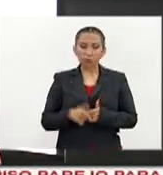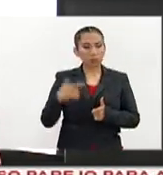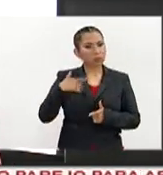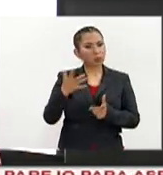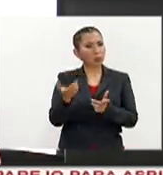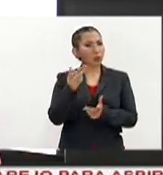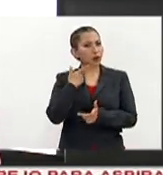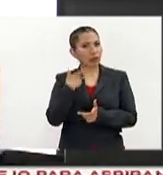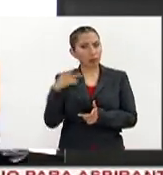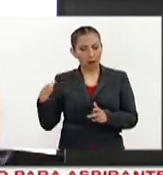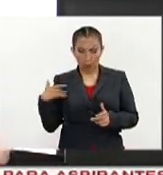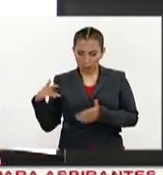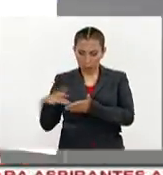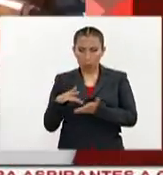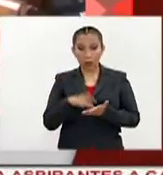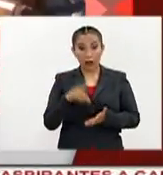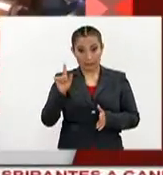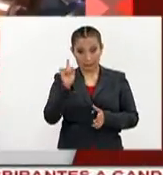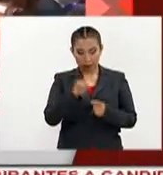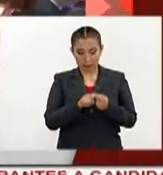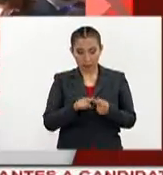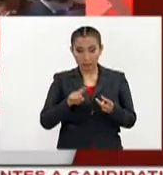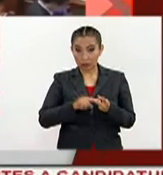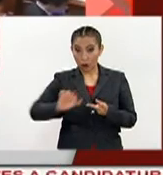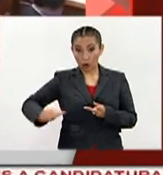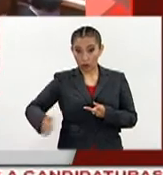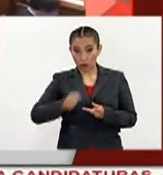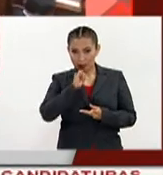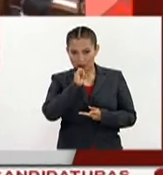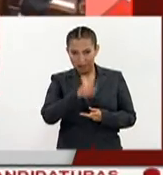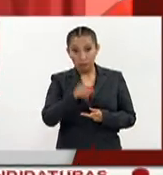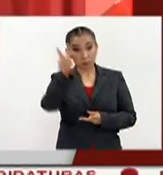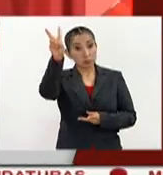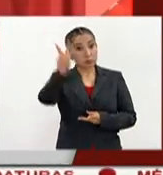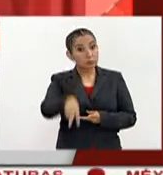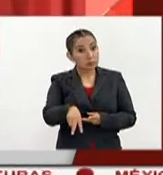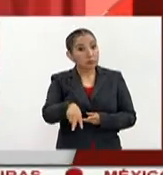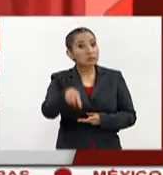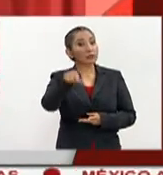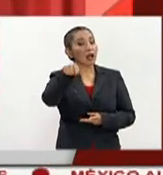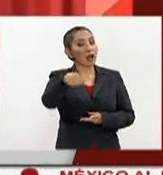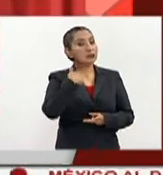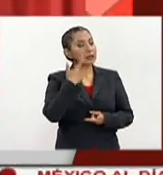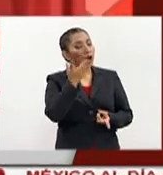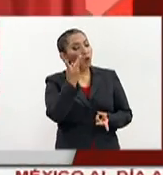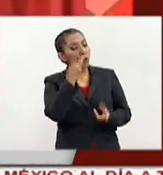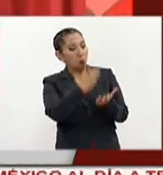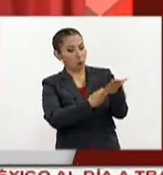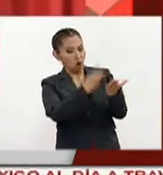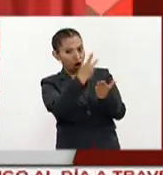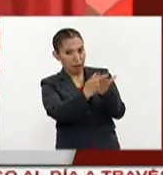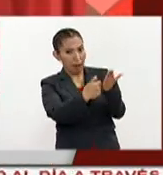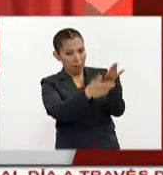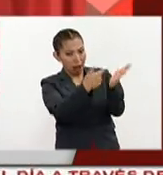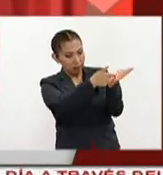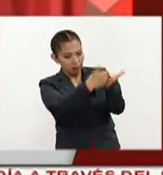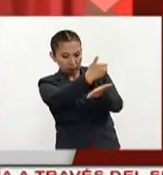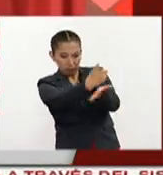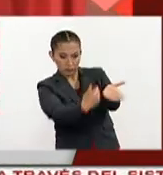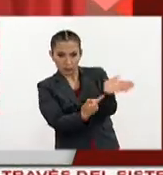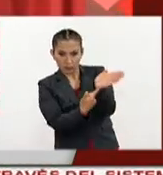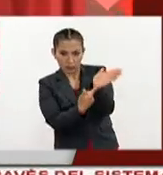Partido Comunista Chino. Eso por un lado. Y por el otro, efectivamente se planteó un programa en el